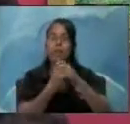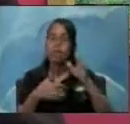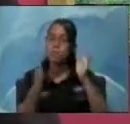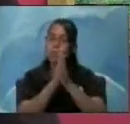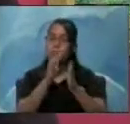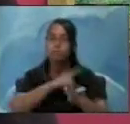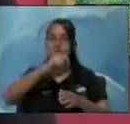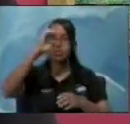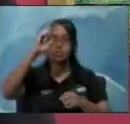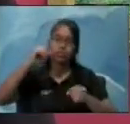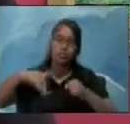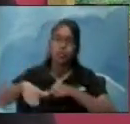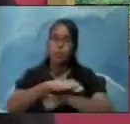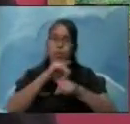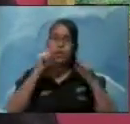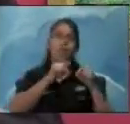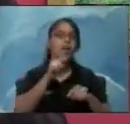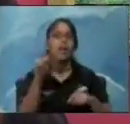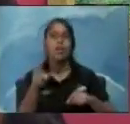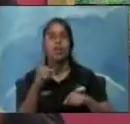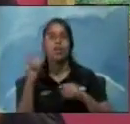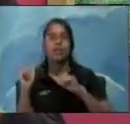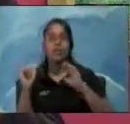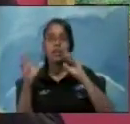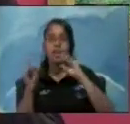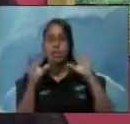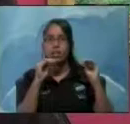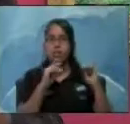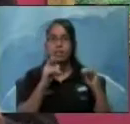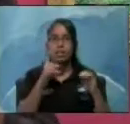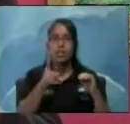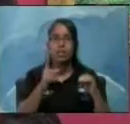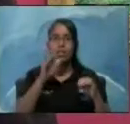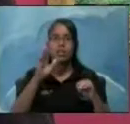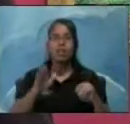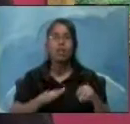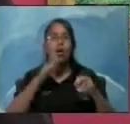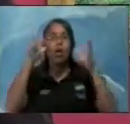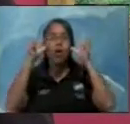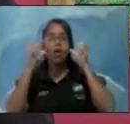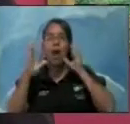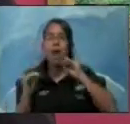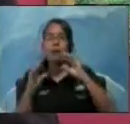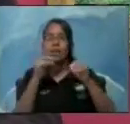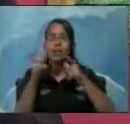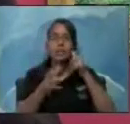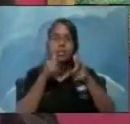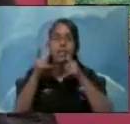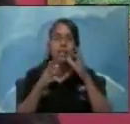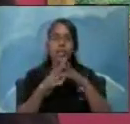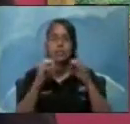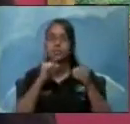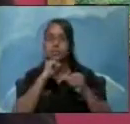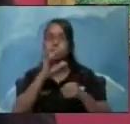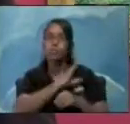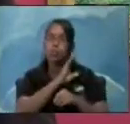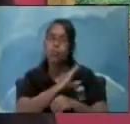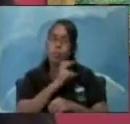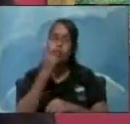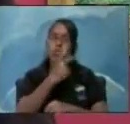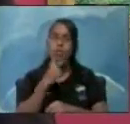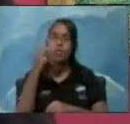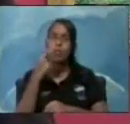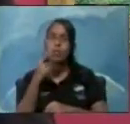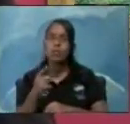del señor cayó sobre ellos y le y les oía hablar esas lenguas o sea su propio idioma como decía el